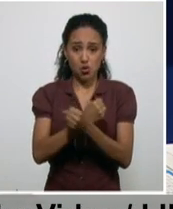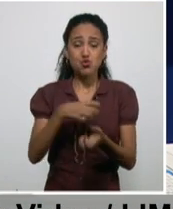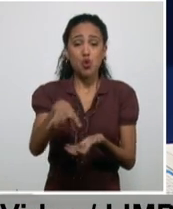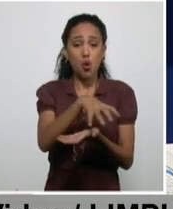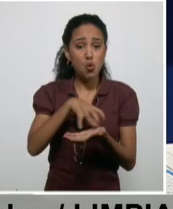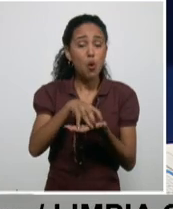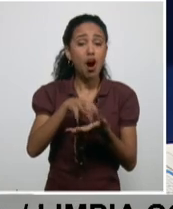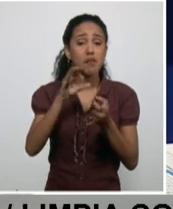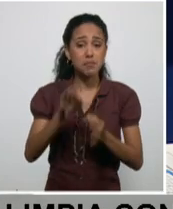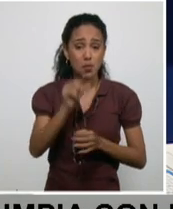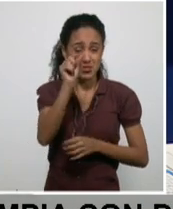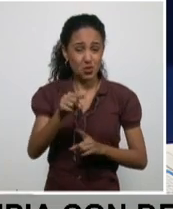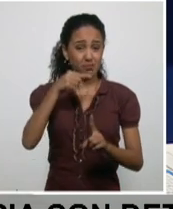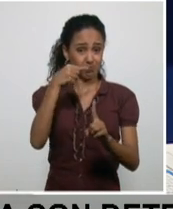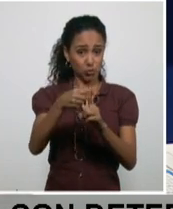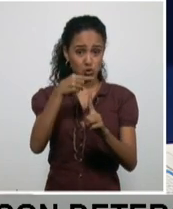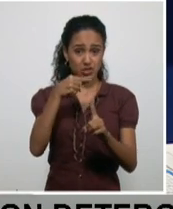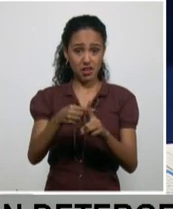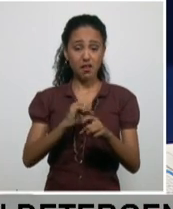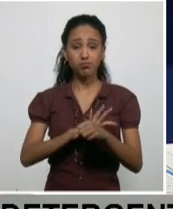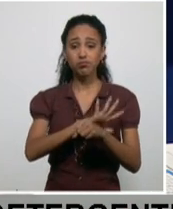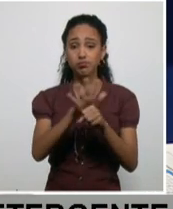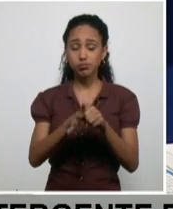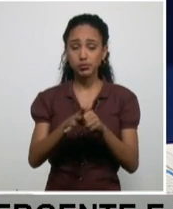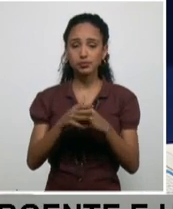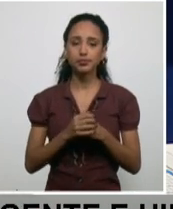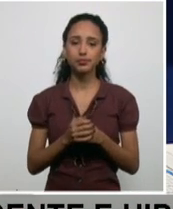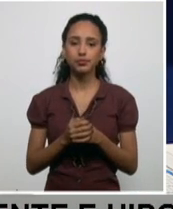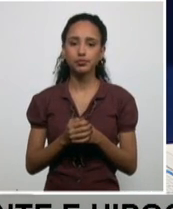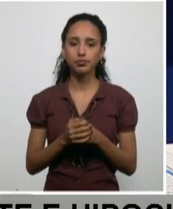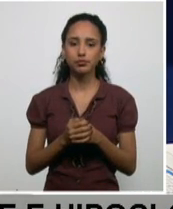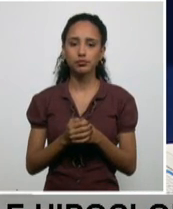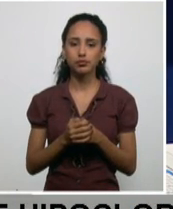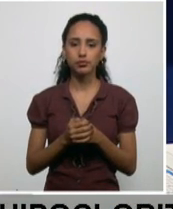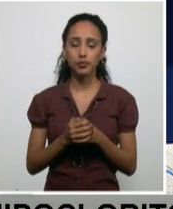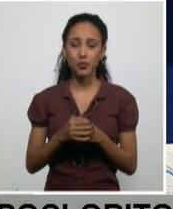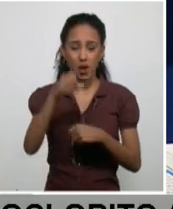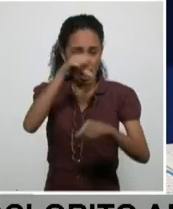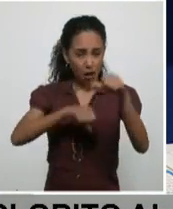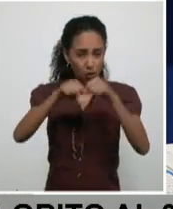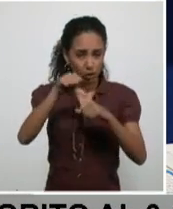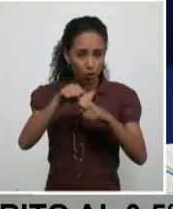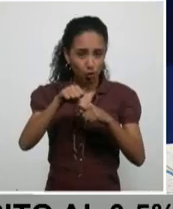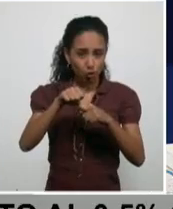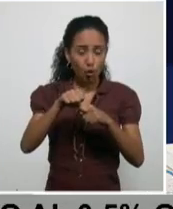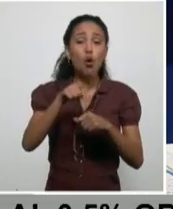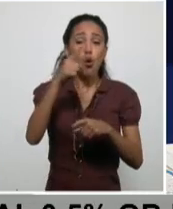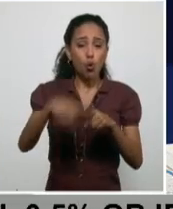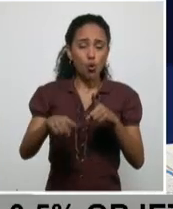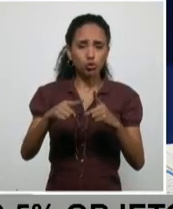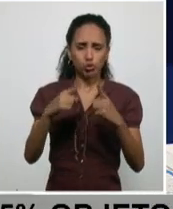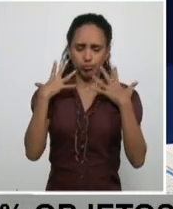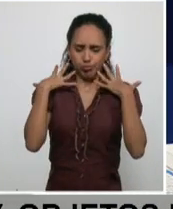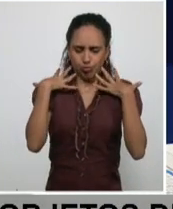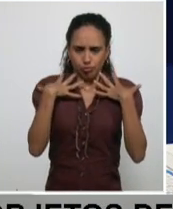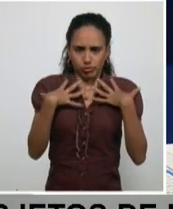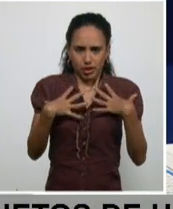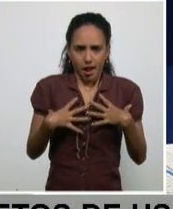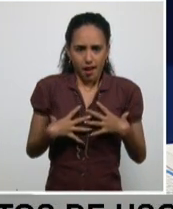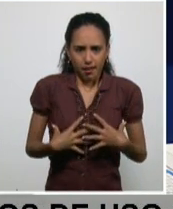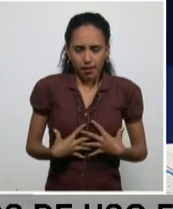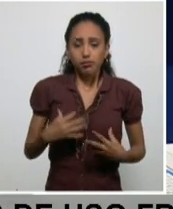los laboratorios, lo que yo le llamo las escafandras, ¿no? Que es un traje protector